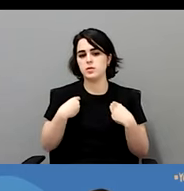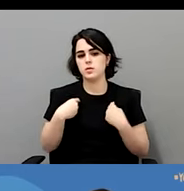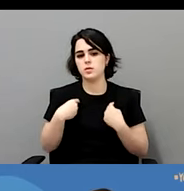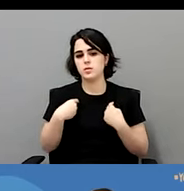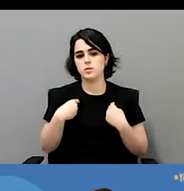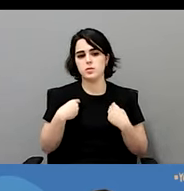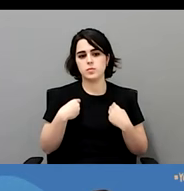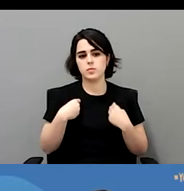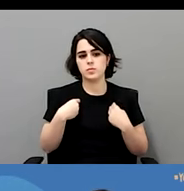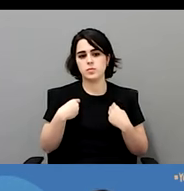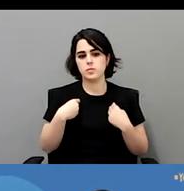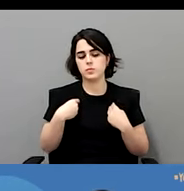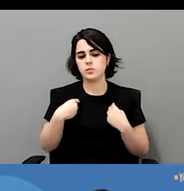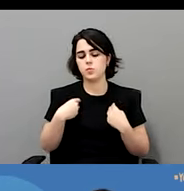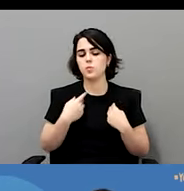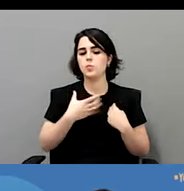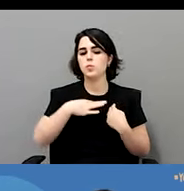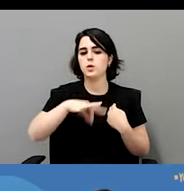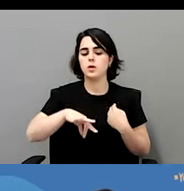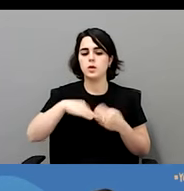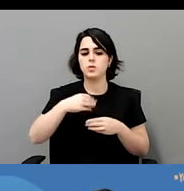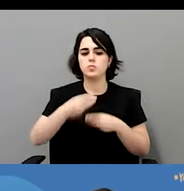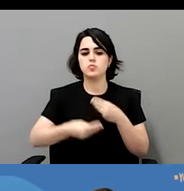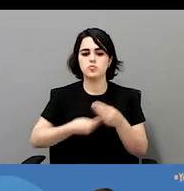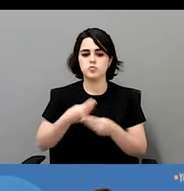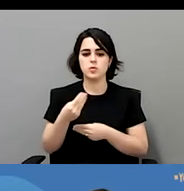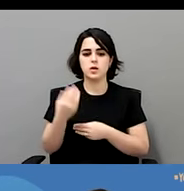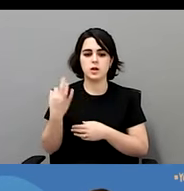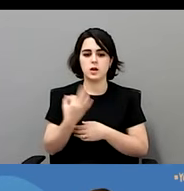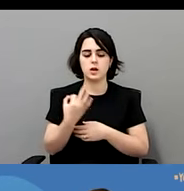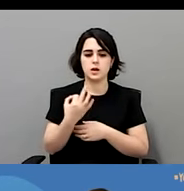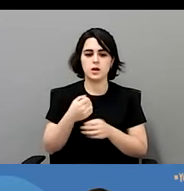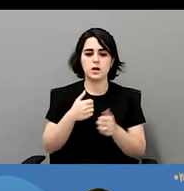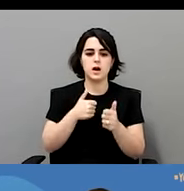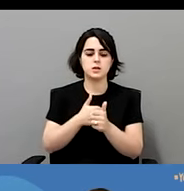con los asistentes personales que